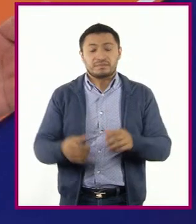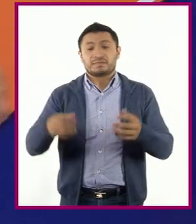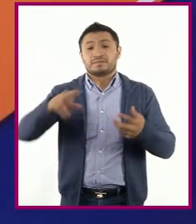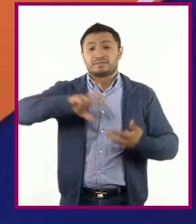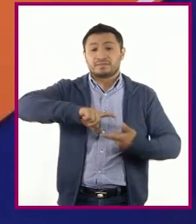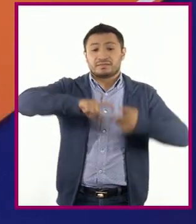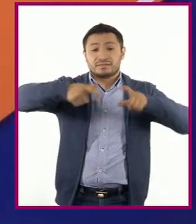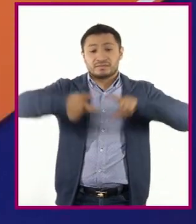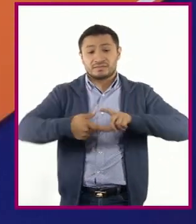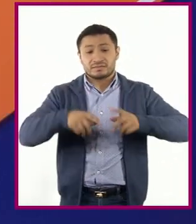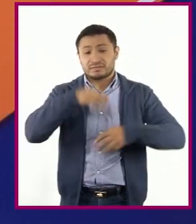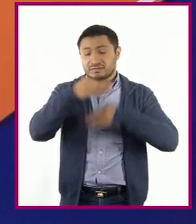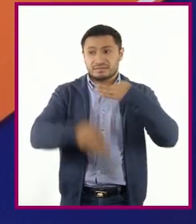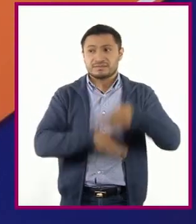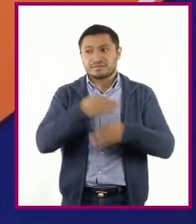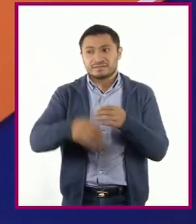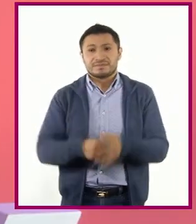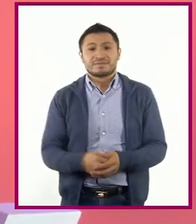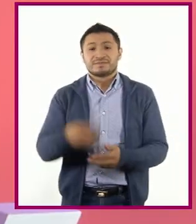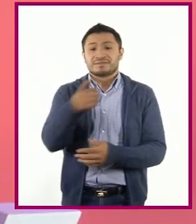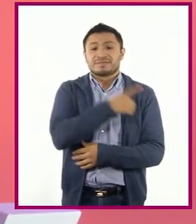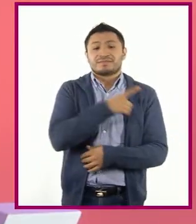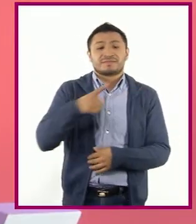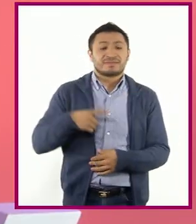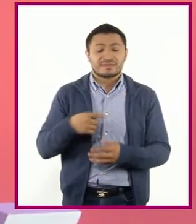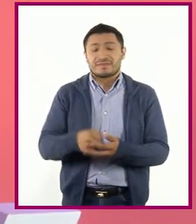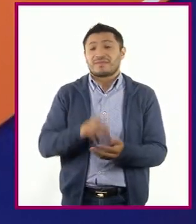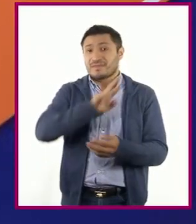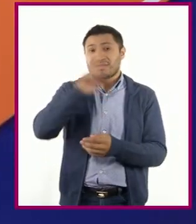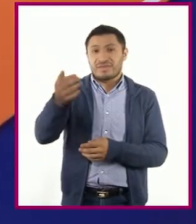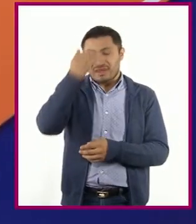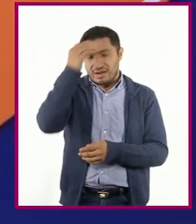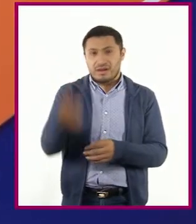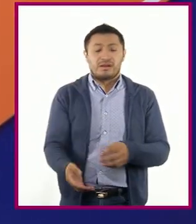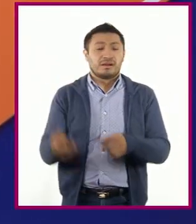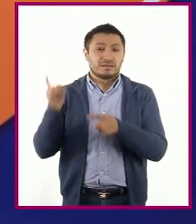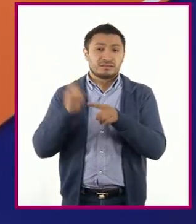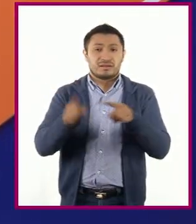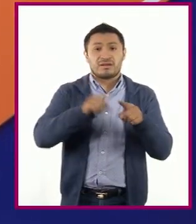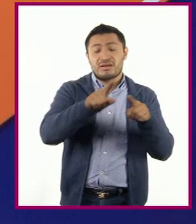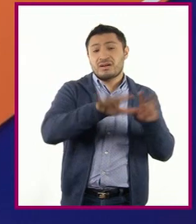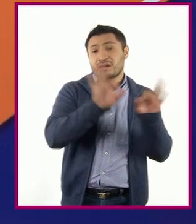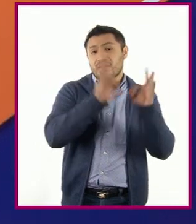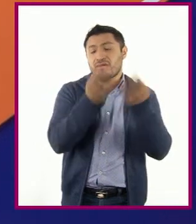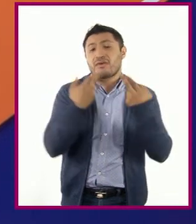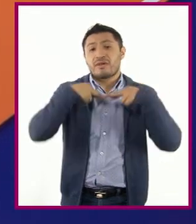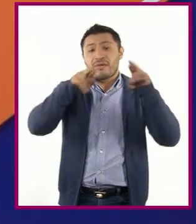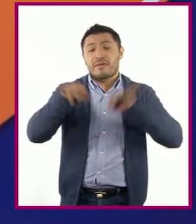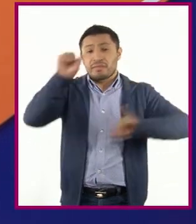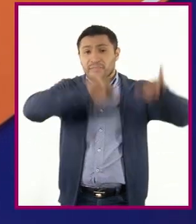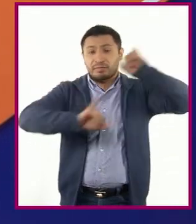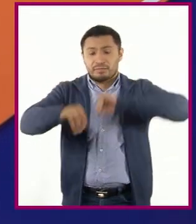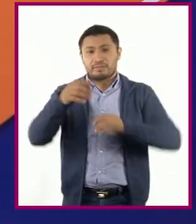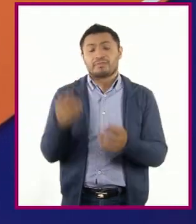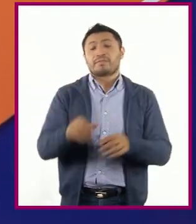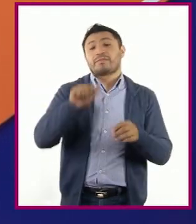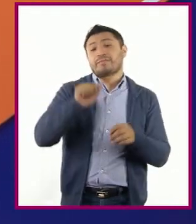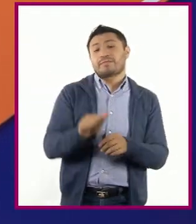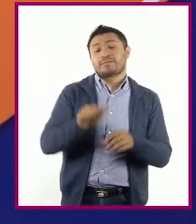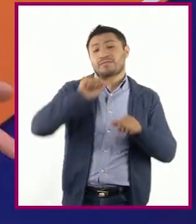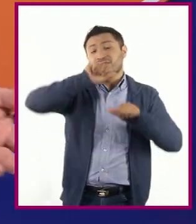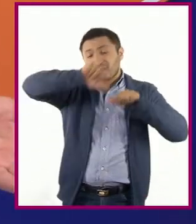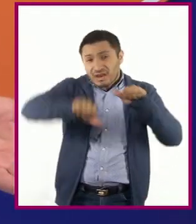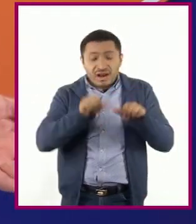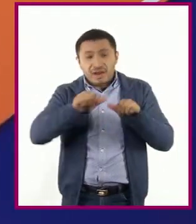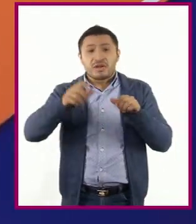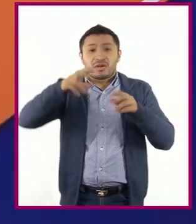aniones y cationes. Para ello debemos reconocer algunos modelos y simbología química para la representación de átomos y